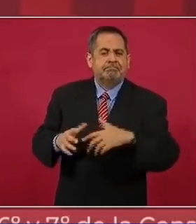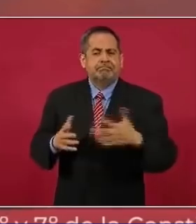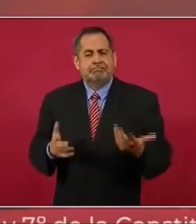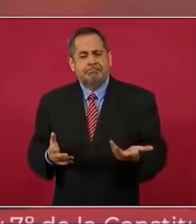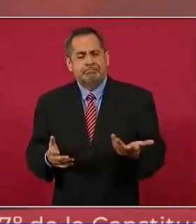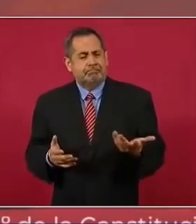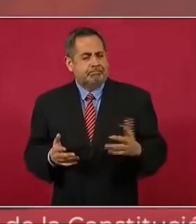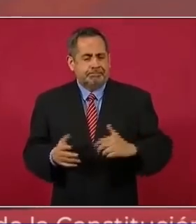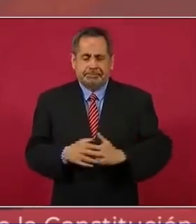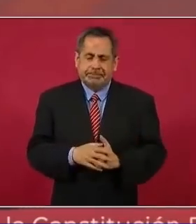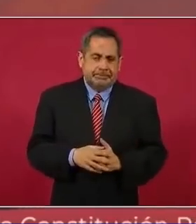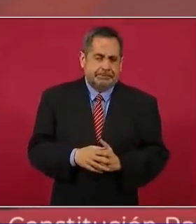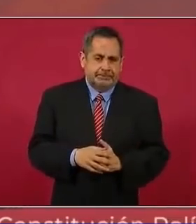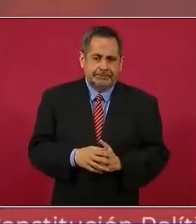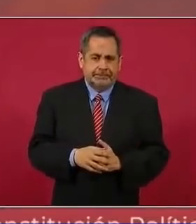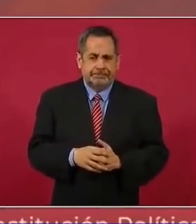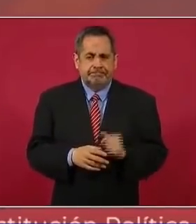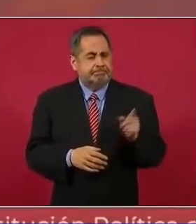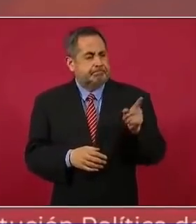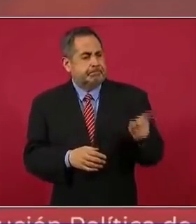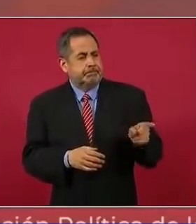no